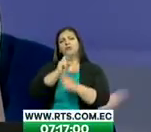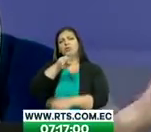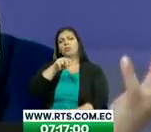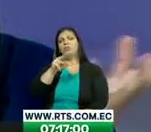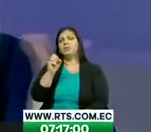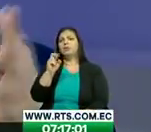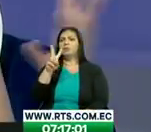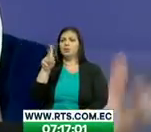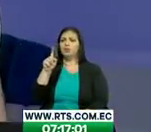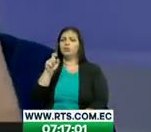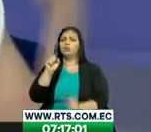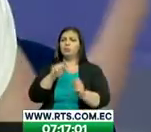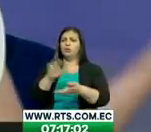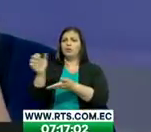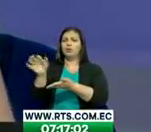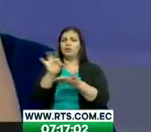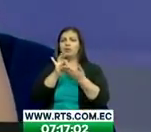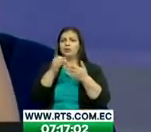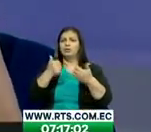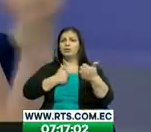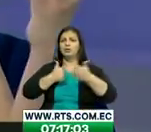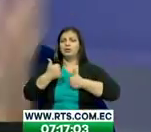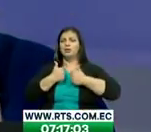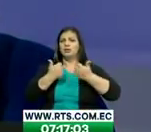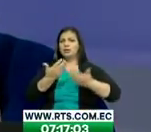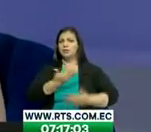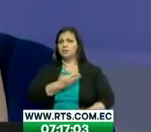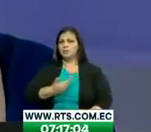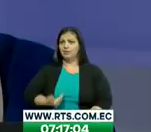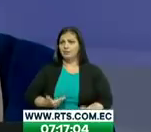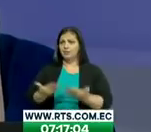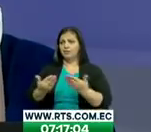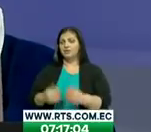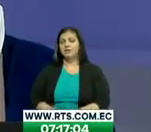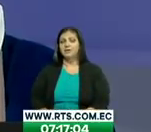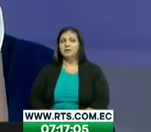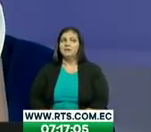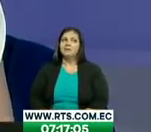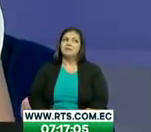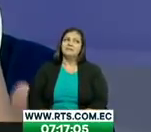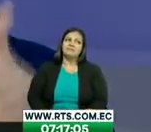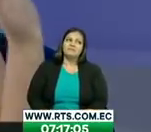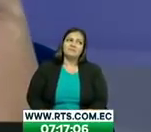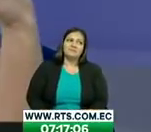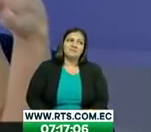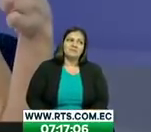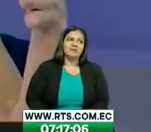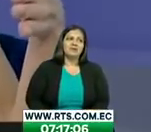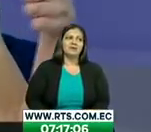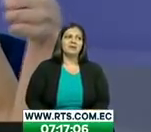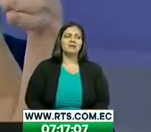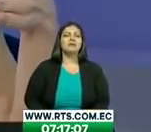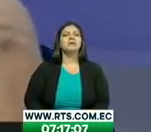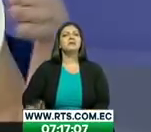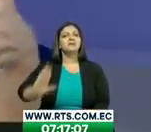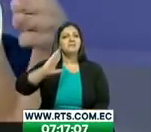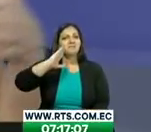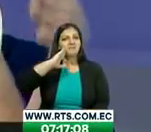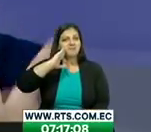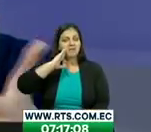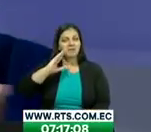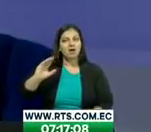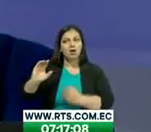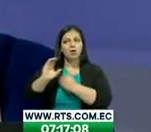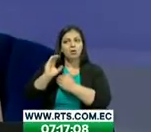la verdad es que mi madre en estos momentos me diría que bajo ninguna circunstancia lo diga, pero yo creería que cada vez se van truncando